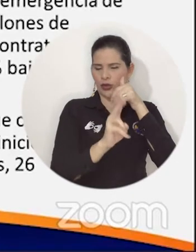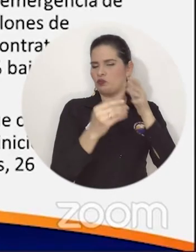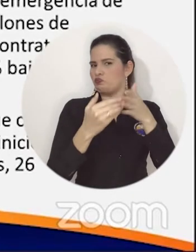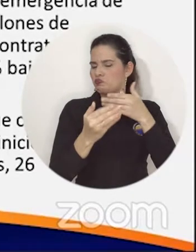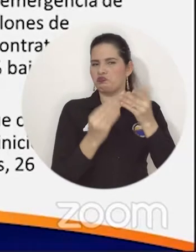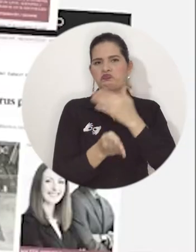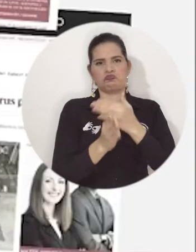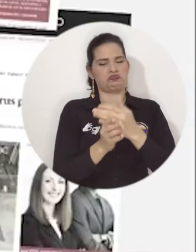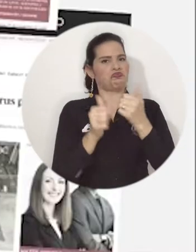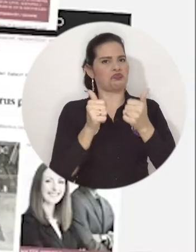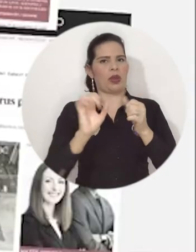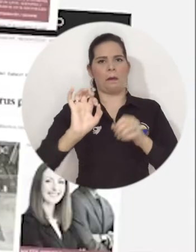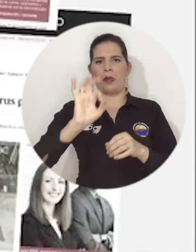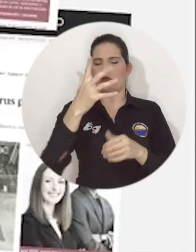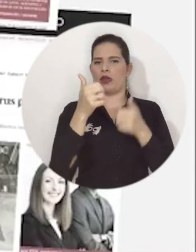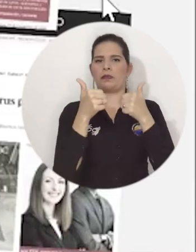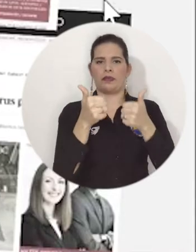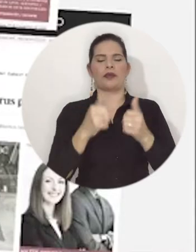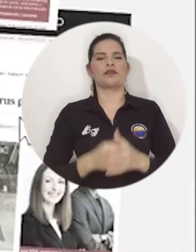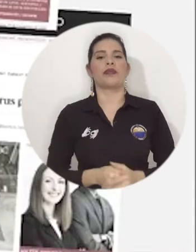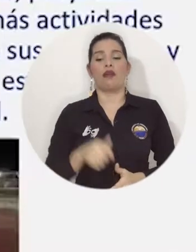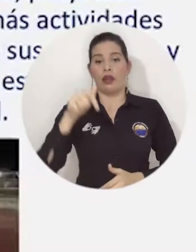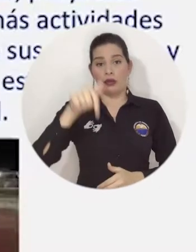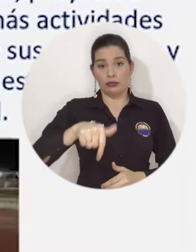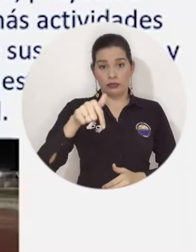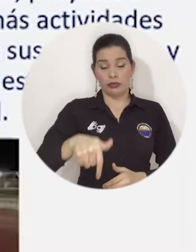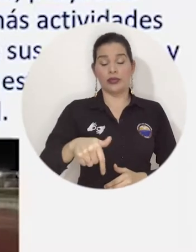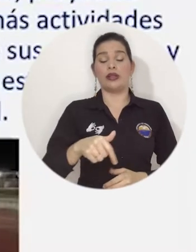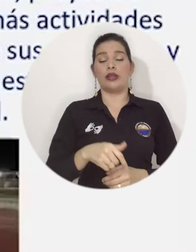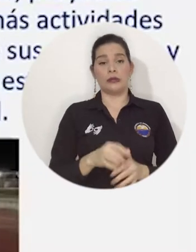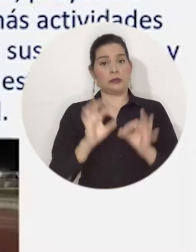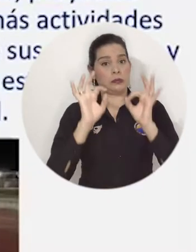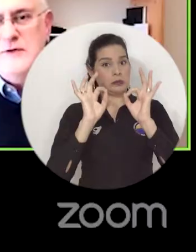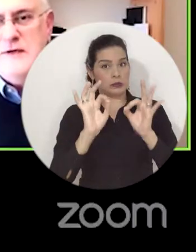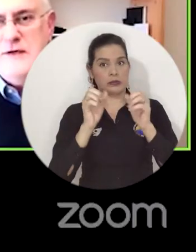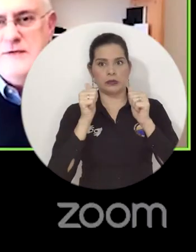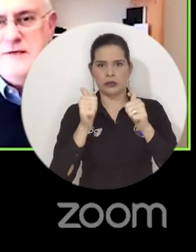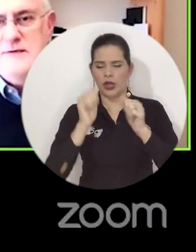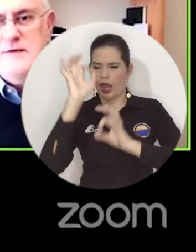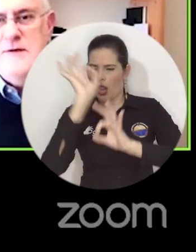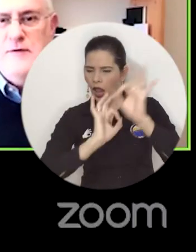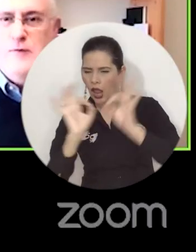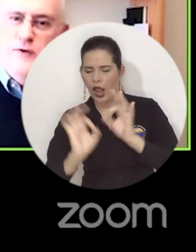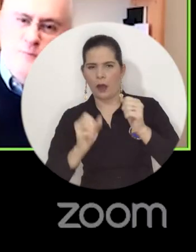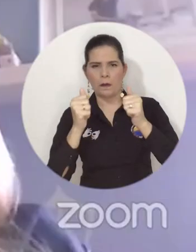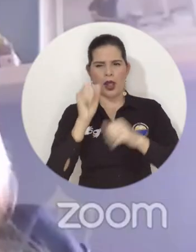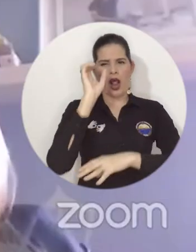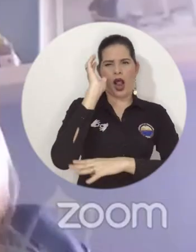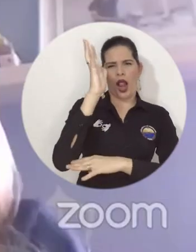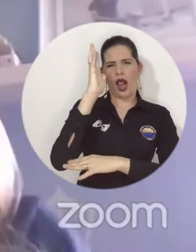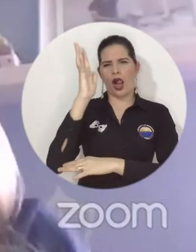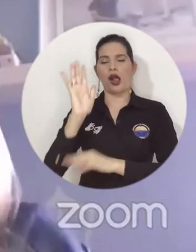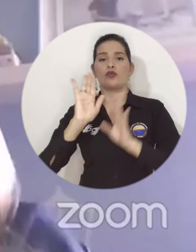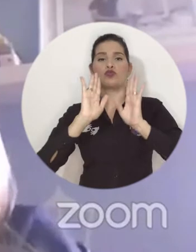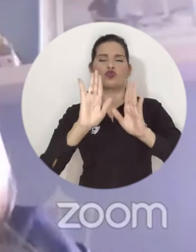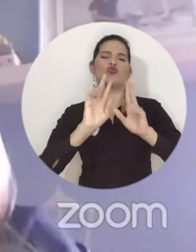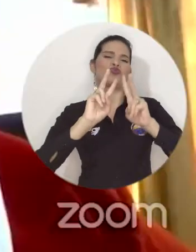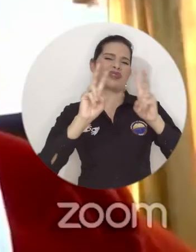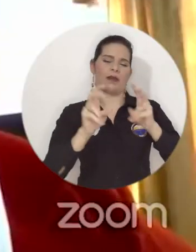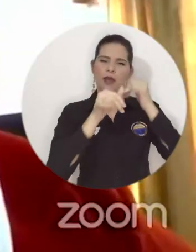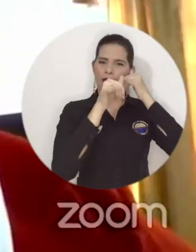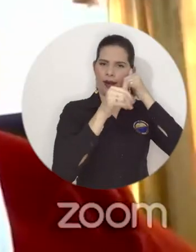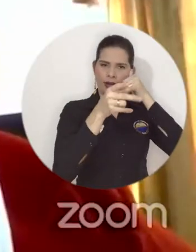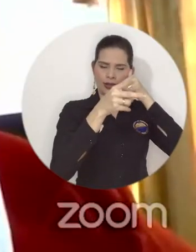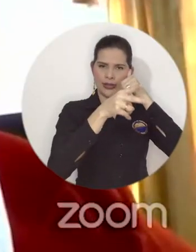de la virtualidad contó con una variada programación académica y la participación de reconocidos expertos en diferentes áreas de la